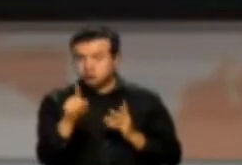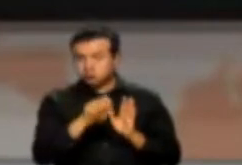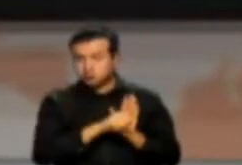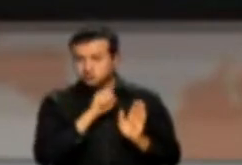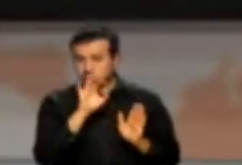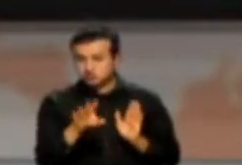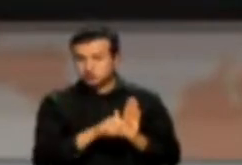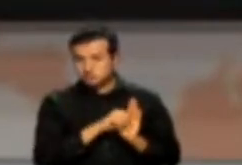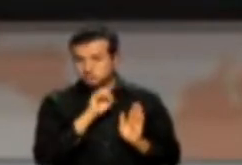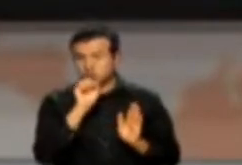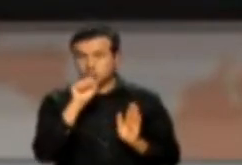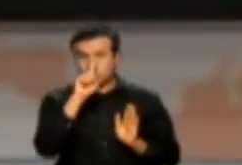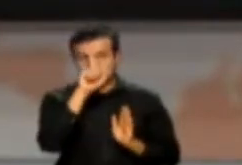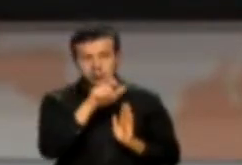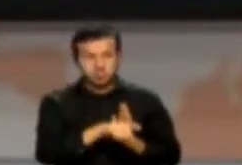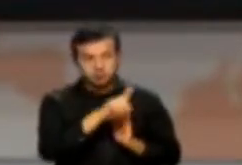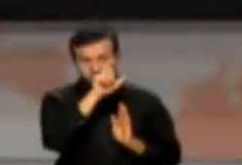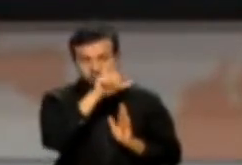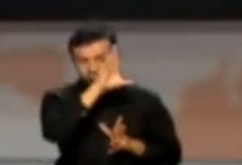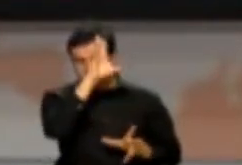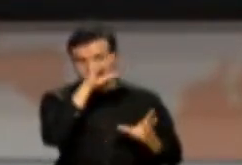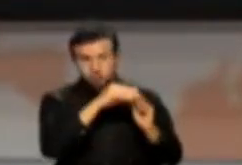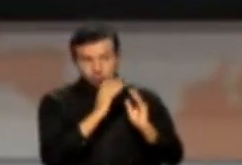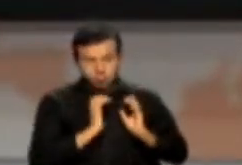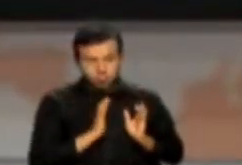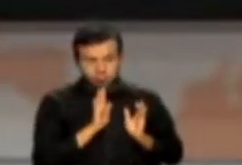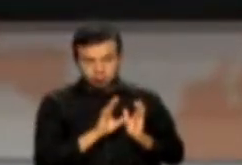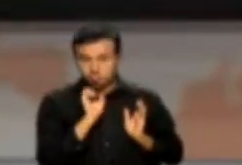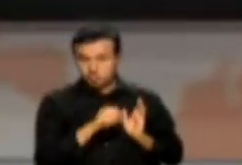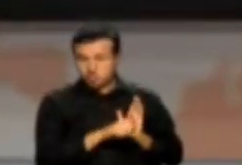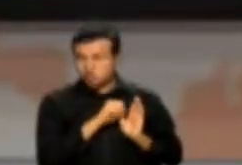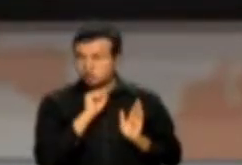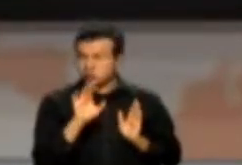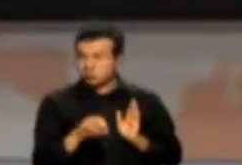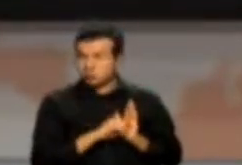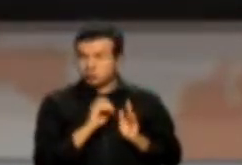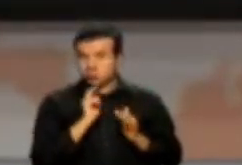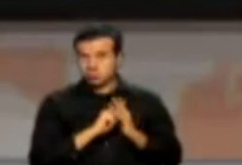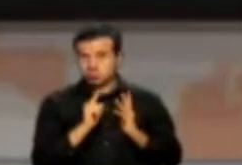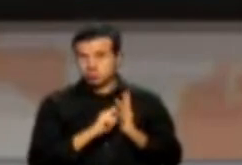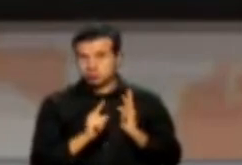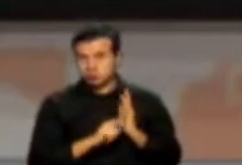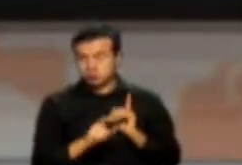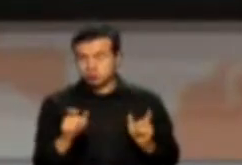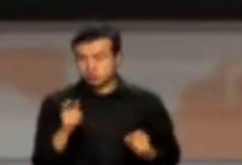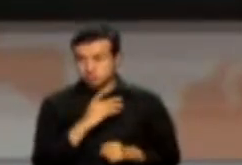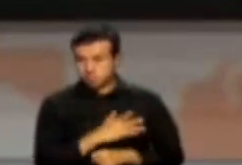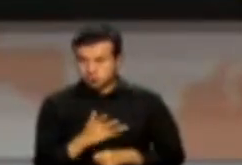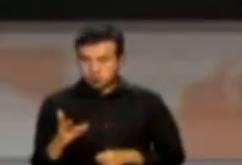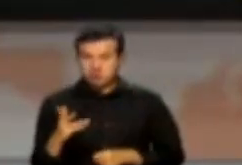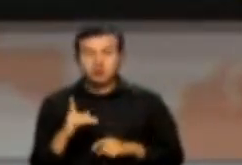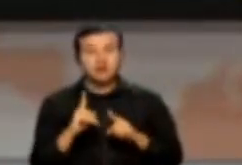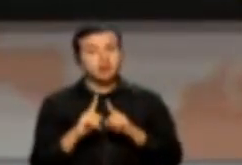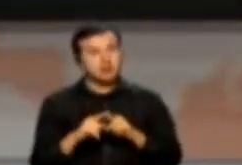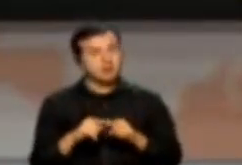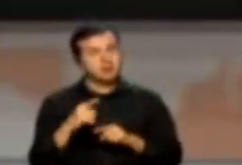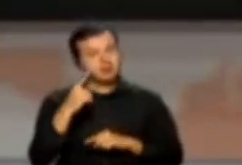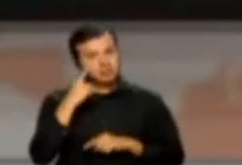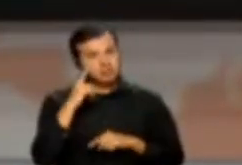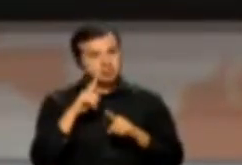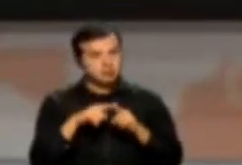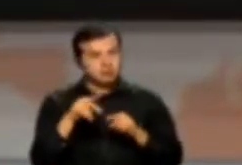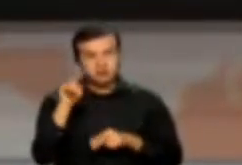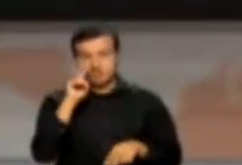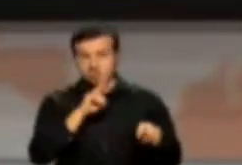multiorgánico es decir todos sus órganos pueden ser trasplantados en diferentes pacientes de acuerdo evidentemente a